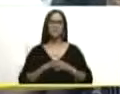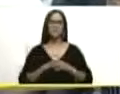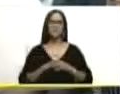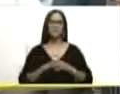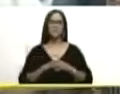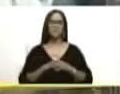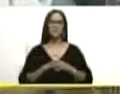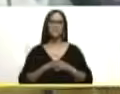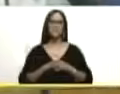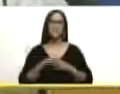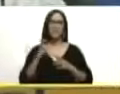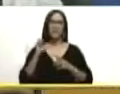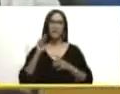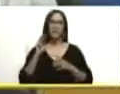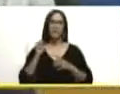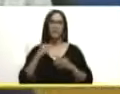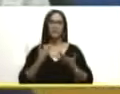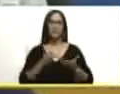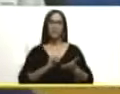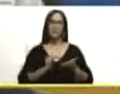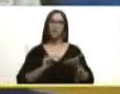Ernesto Villegas que se la da de escritor,